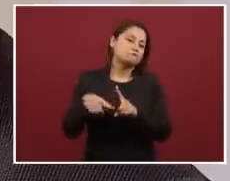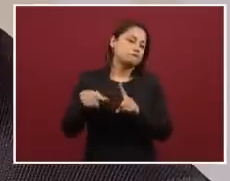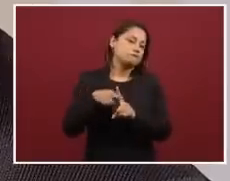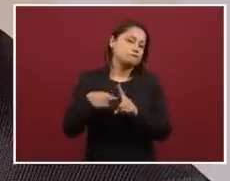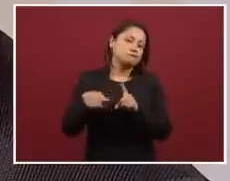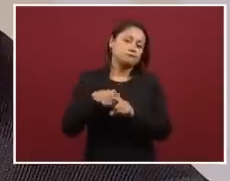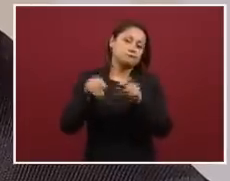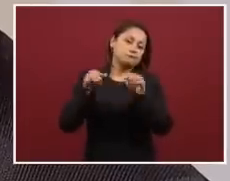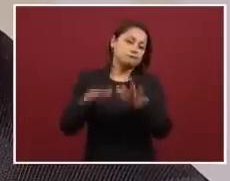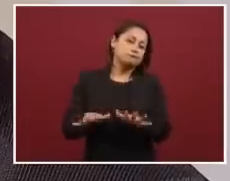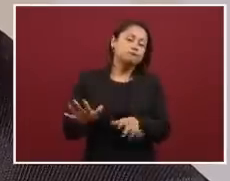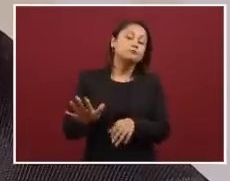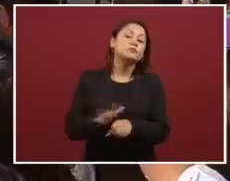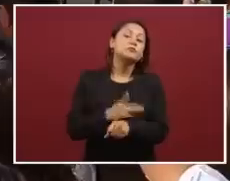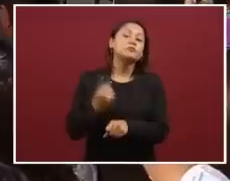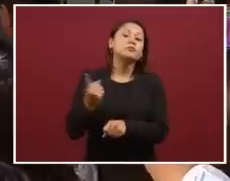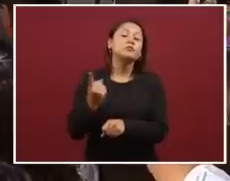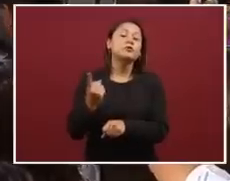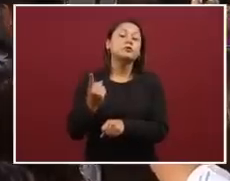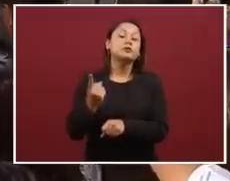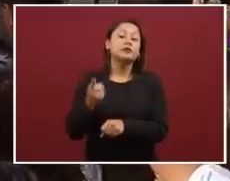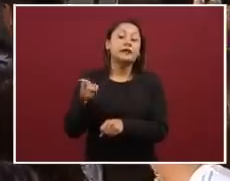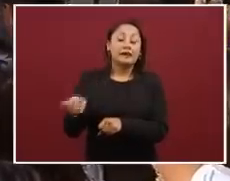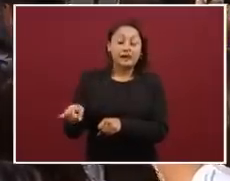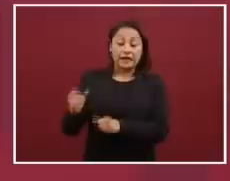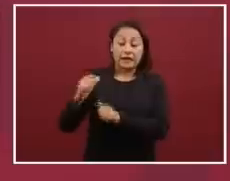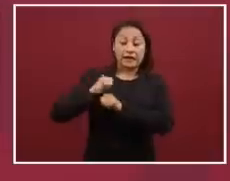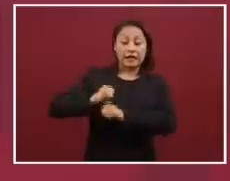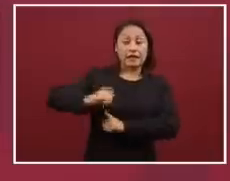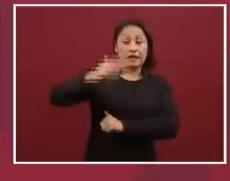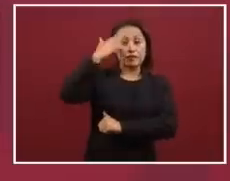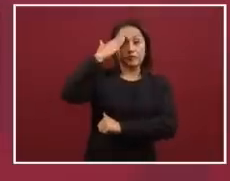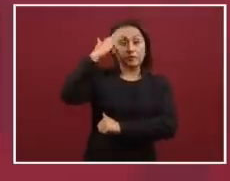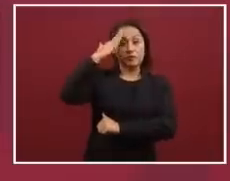el que la autoridad no sea corrupta,